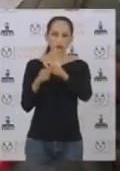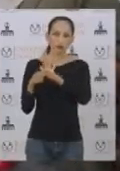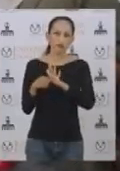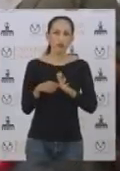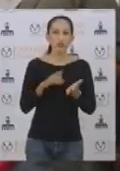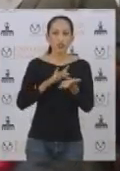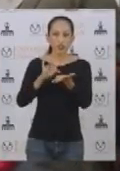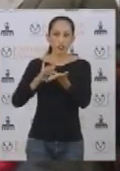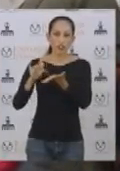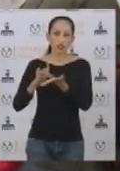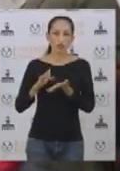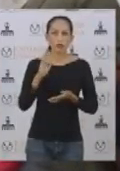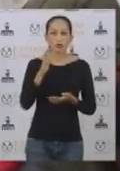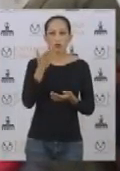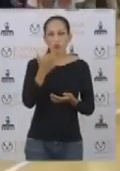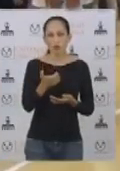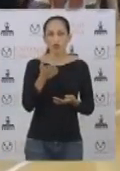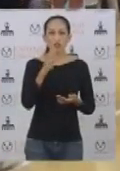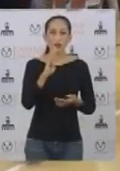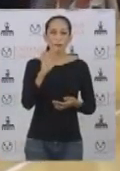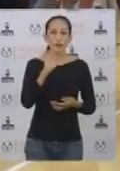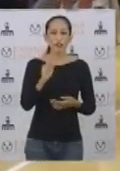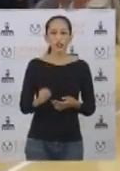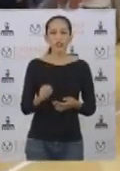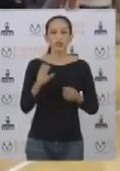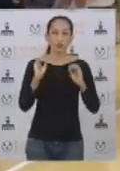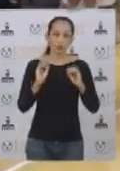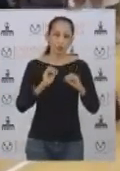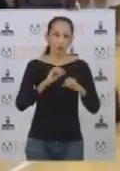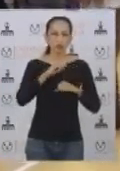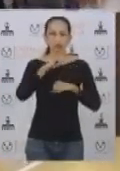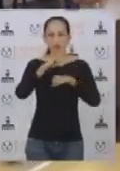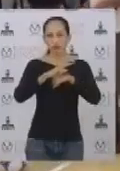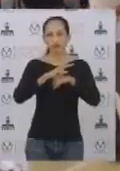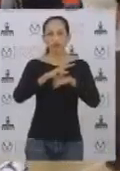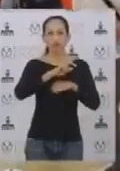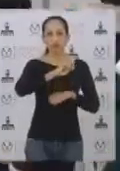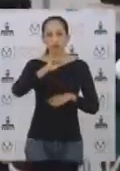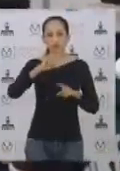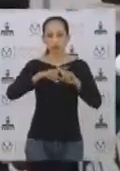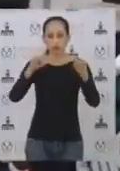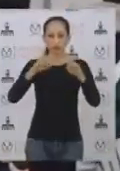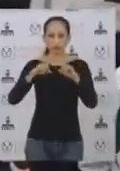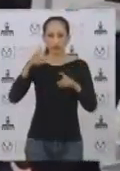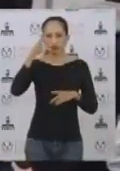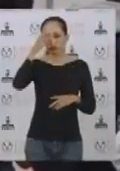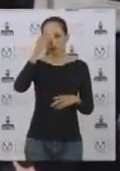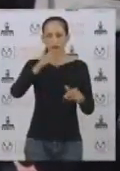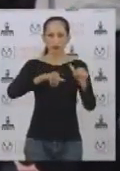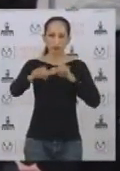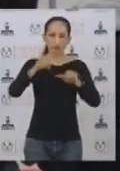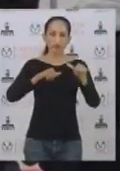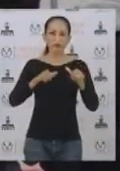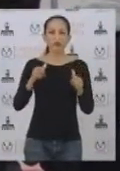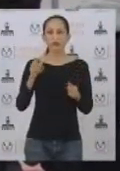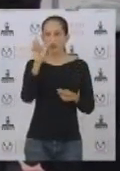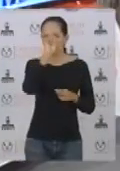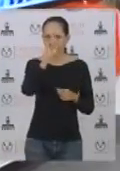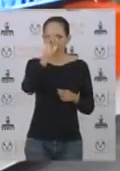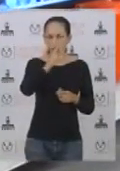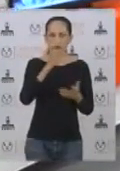en becas, movilidad estudiantil nacional e internacional, programas deportivos y culturales, tutorías, orientación